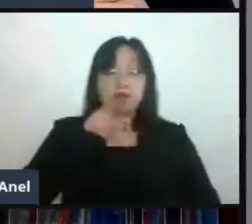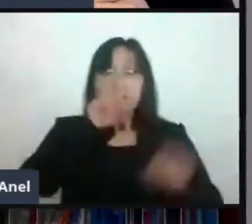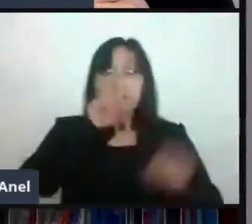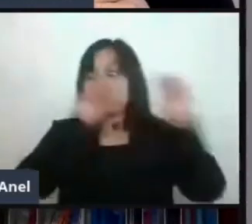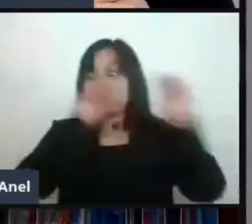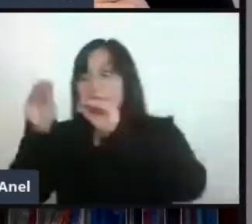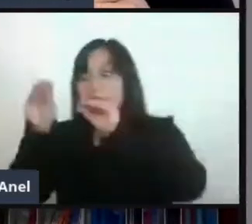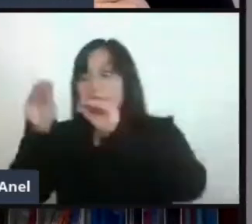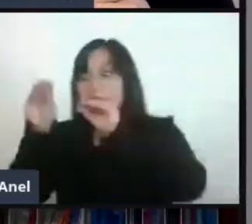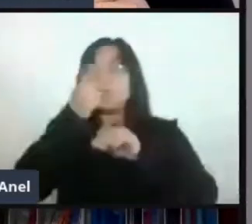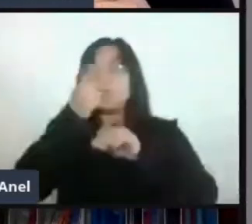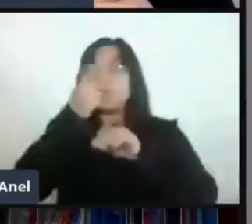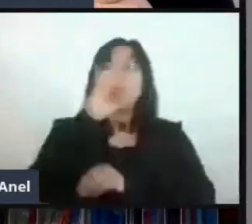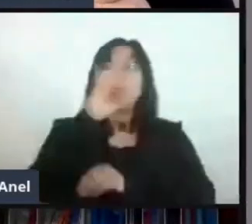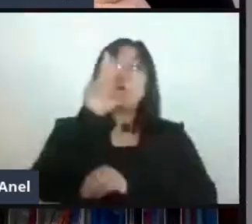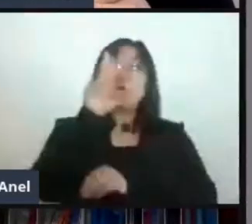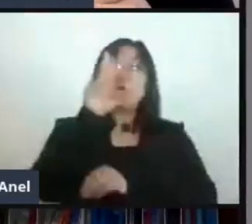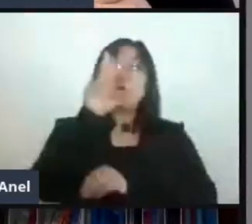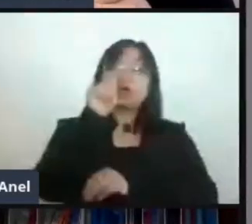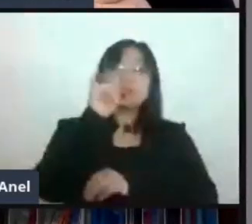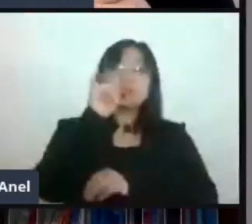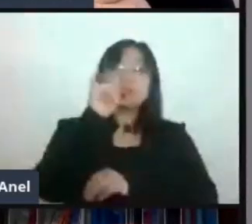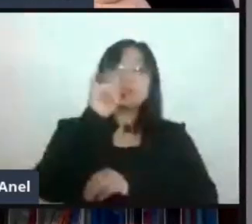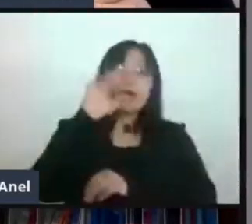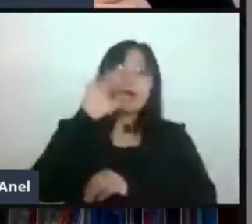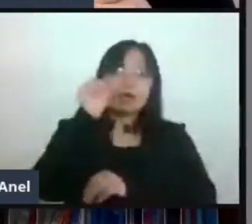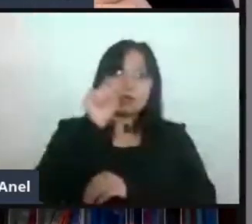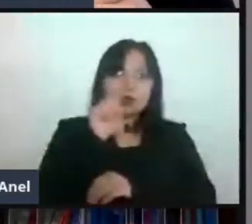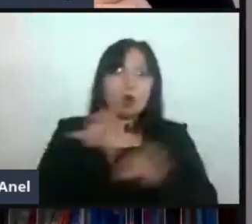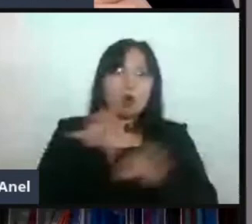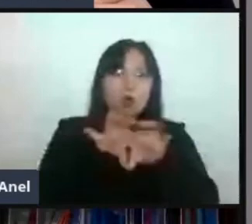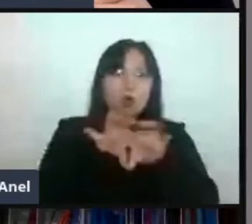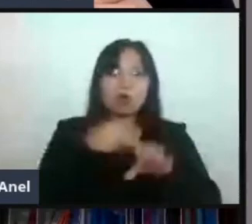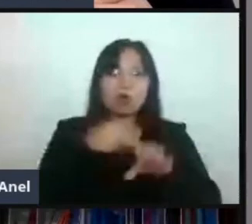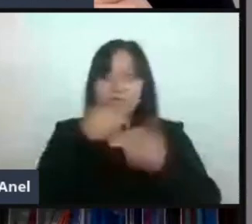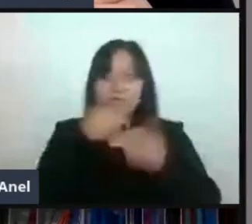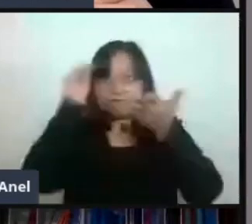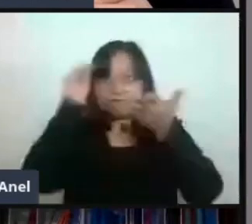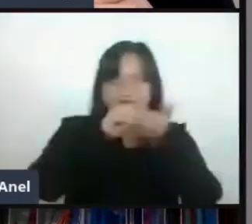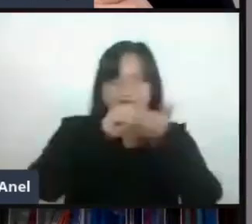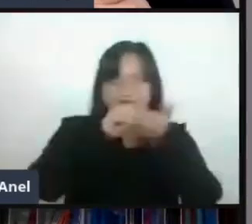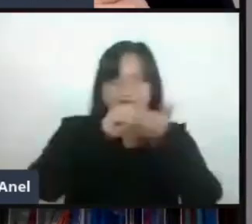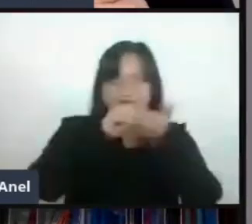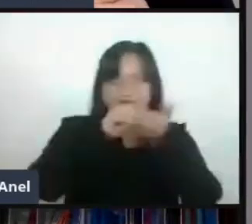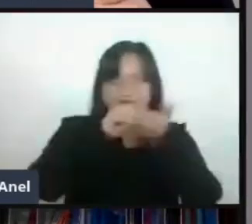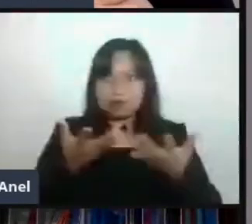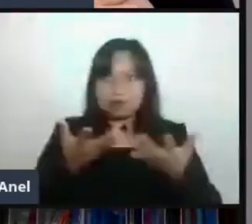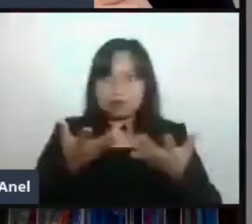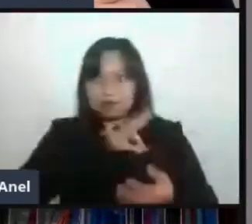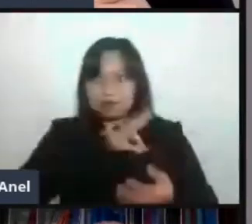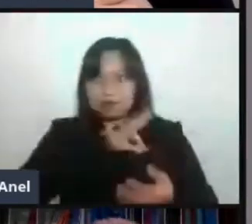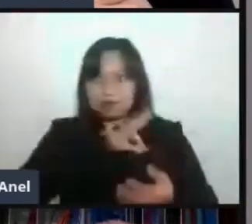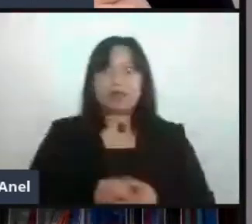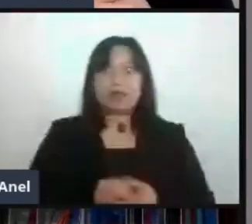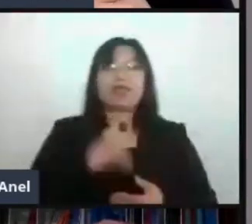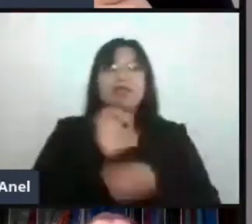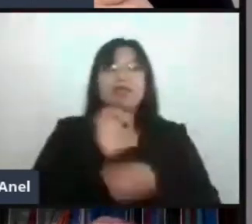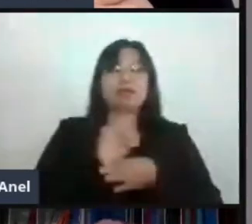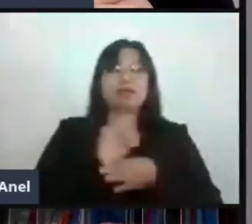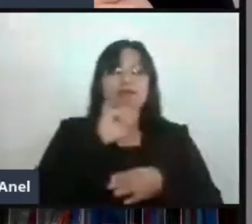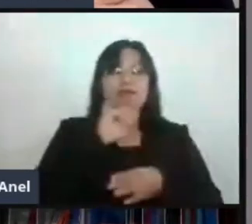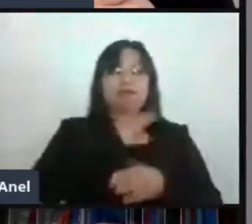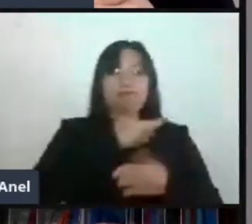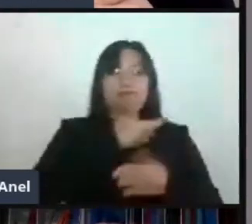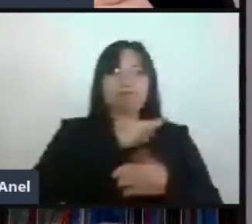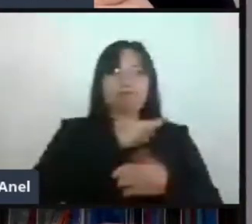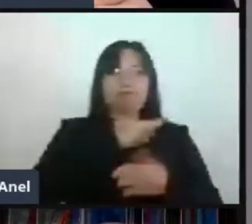dice convertir en cuestionario. Si no lo hago desde Classroom, aquí sí le tengo que decir que esto es un cuestionario porque el sistema no